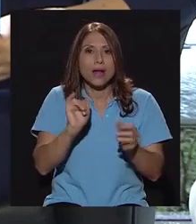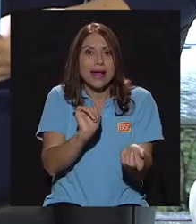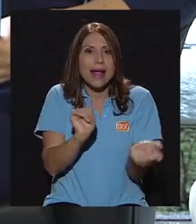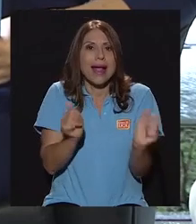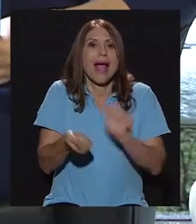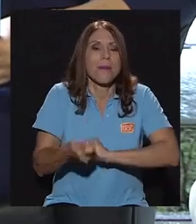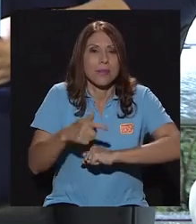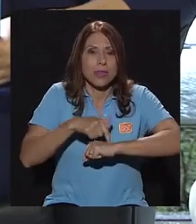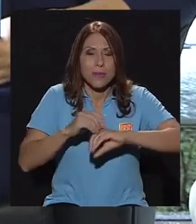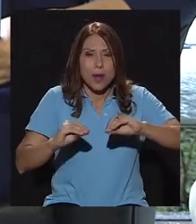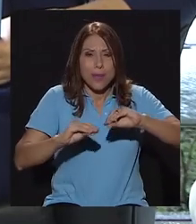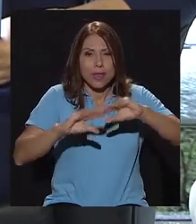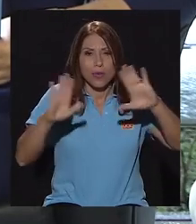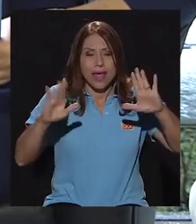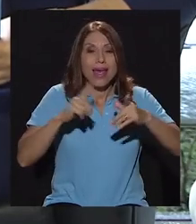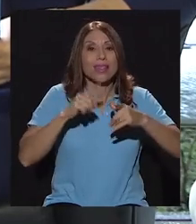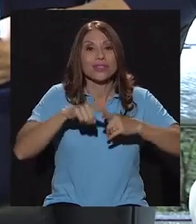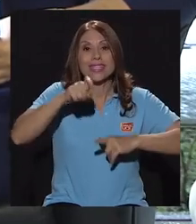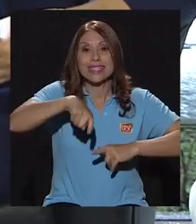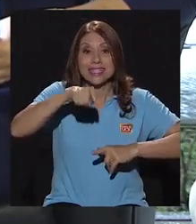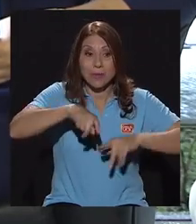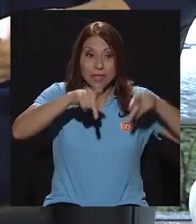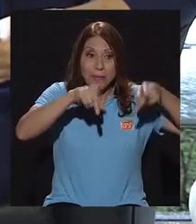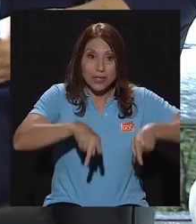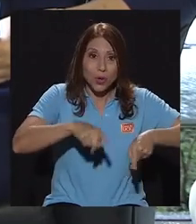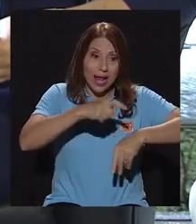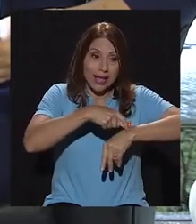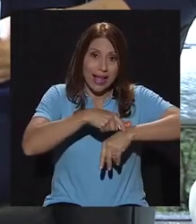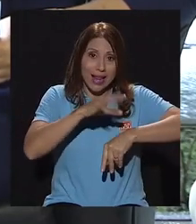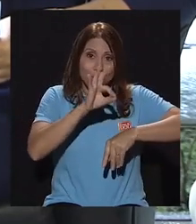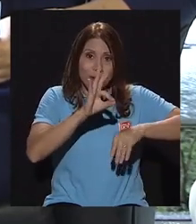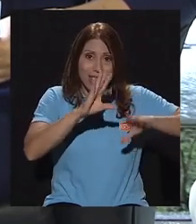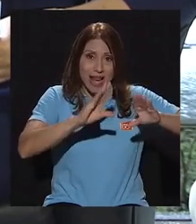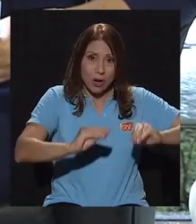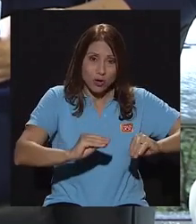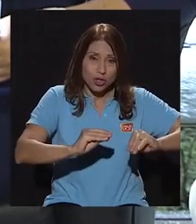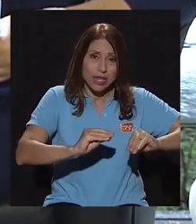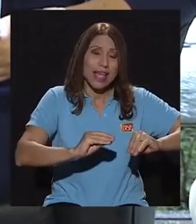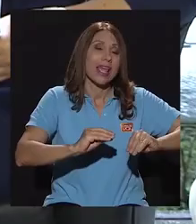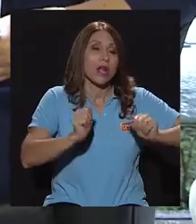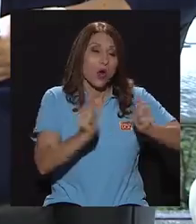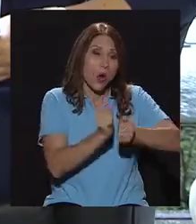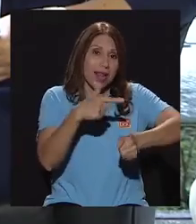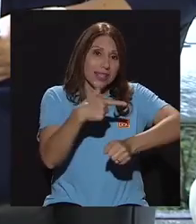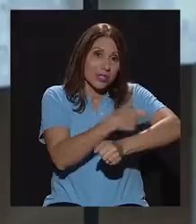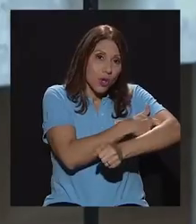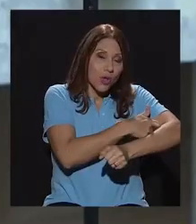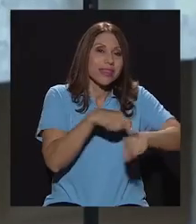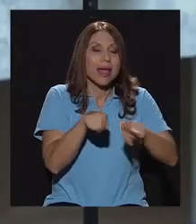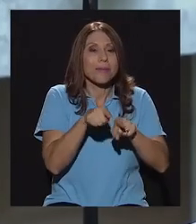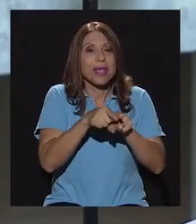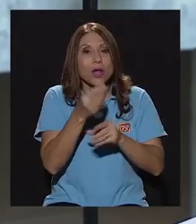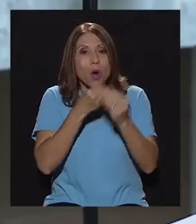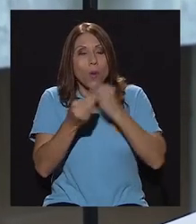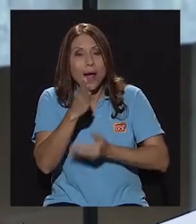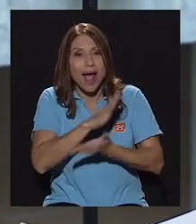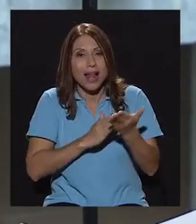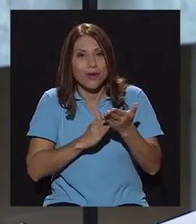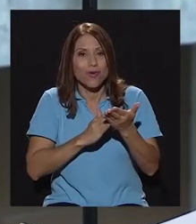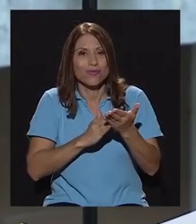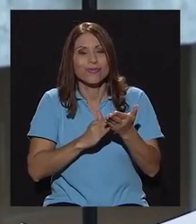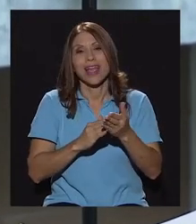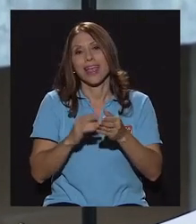sí requerimos que la persona meriende a las 9 en conjunto con la inyección de esta NPH. Popularmente se le